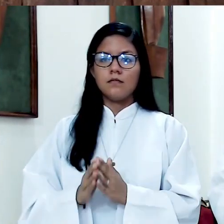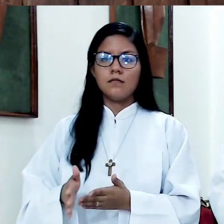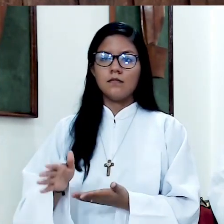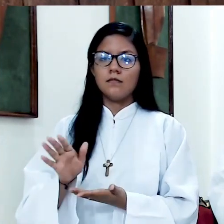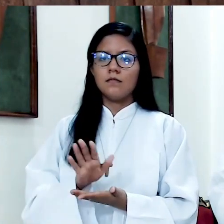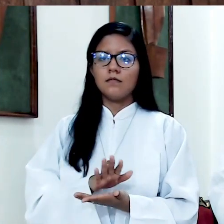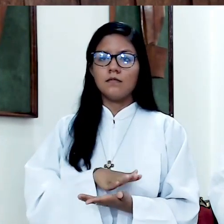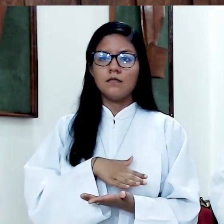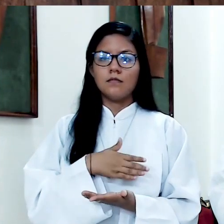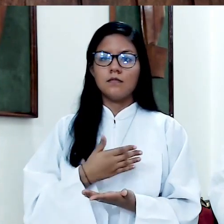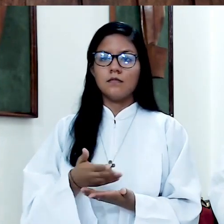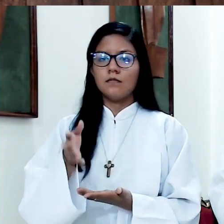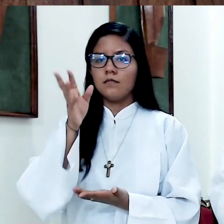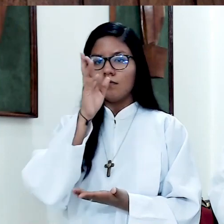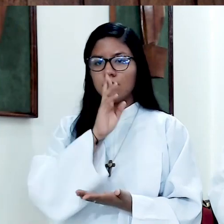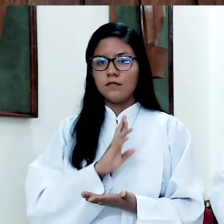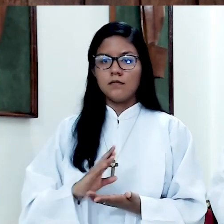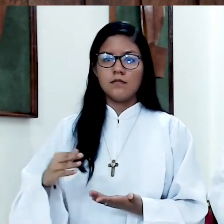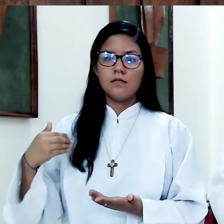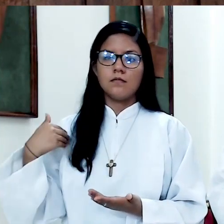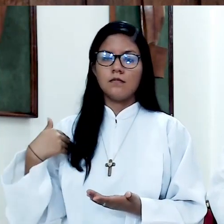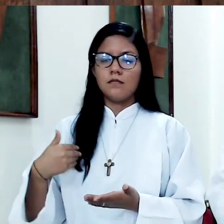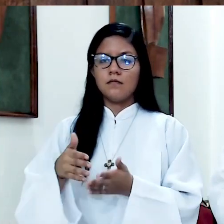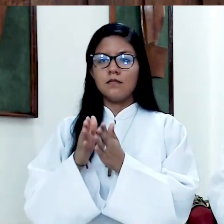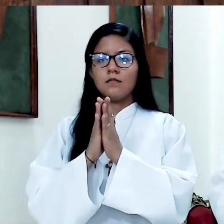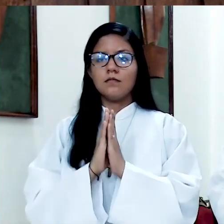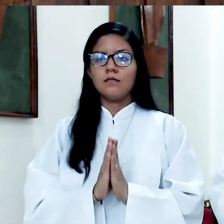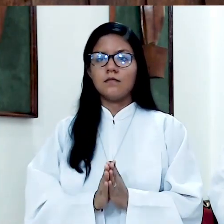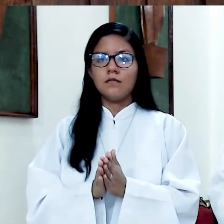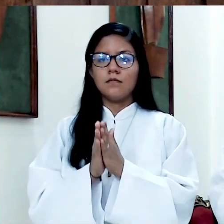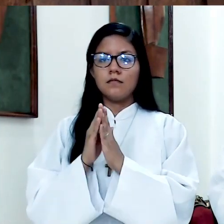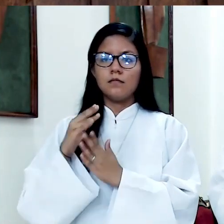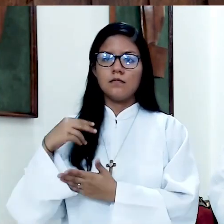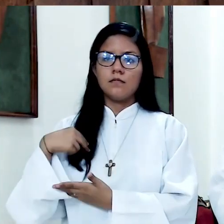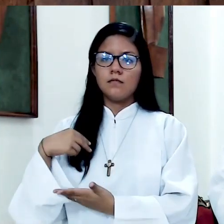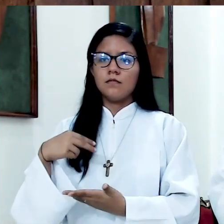piedad. Señor, ten piedad de